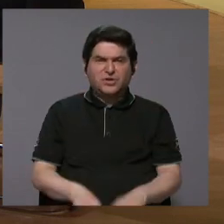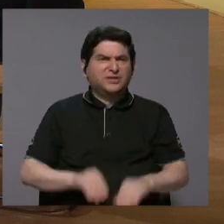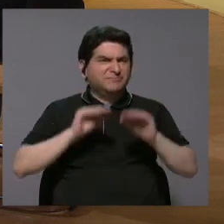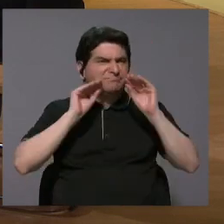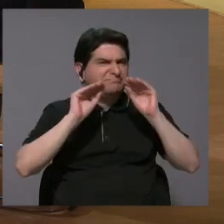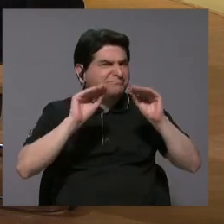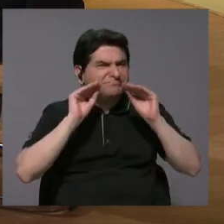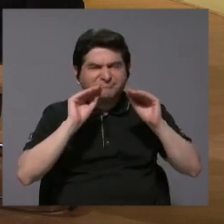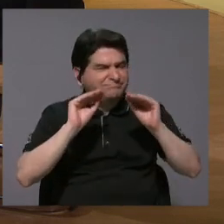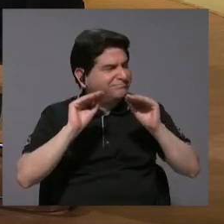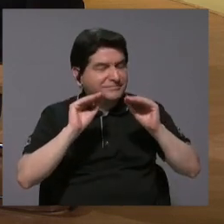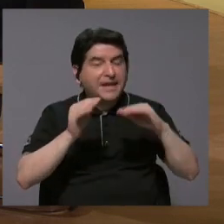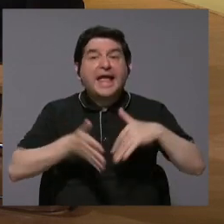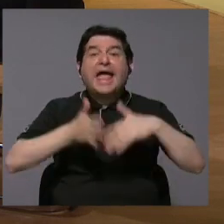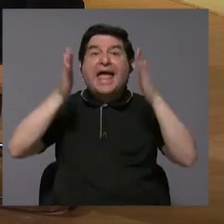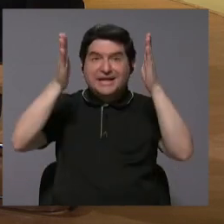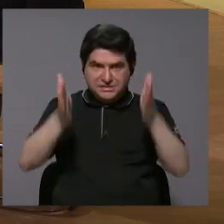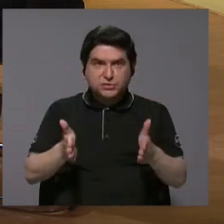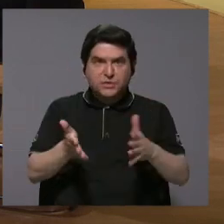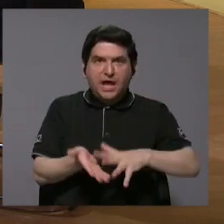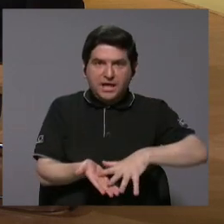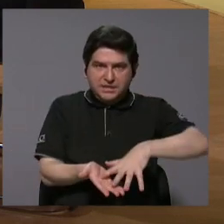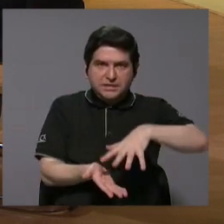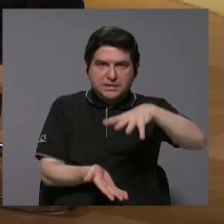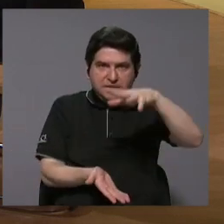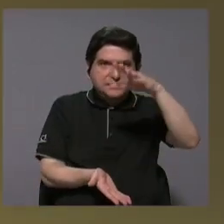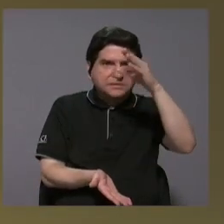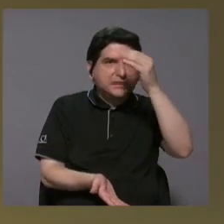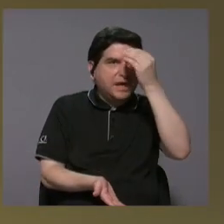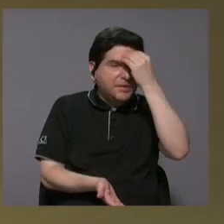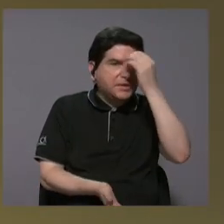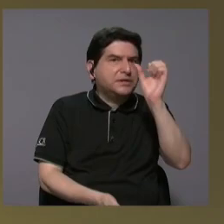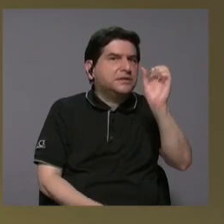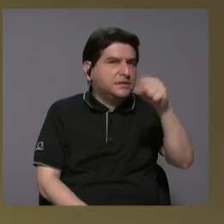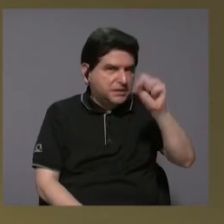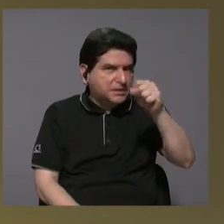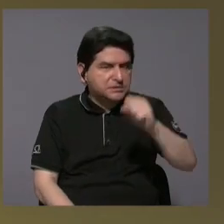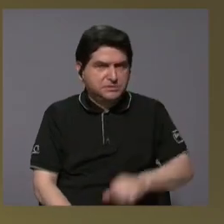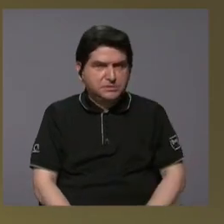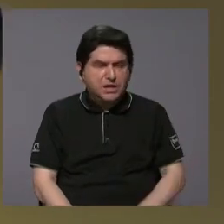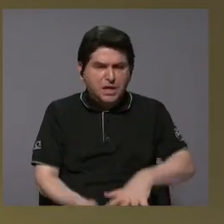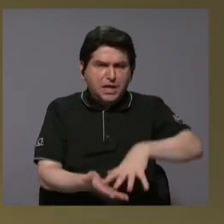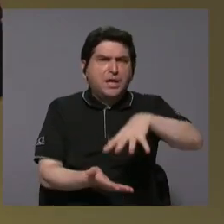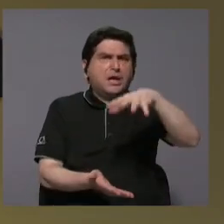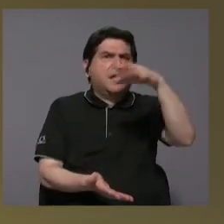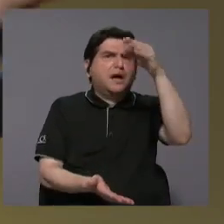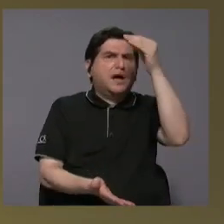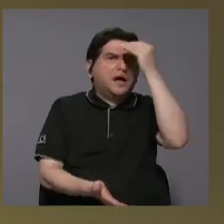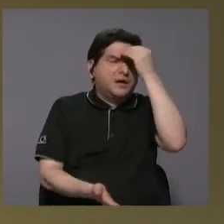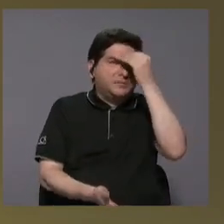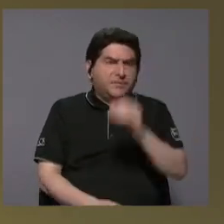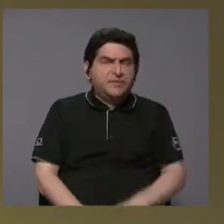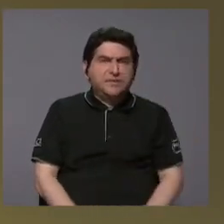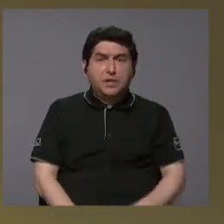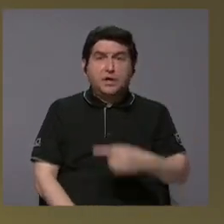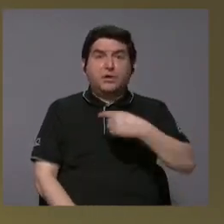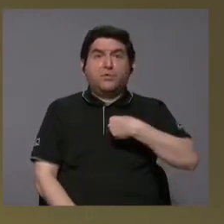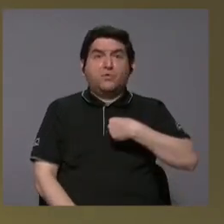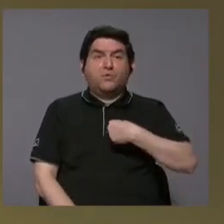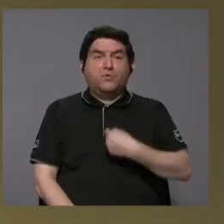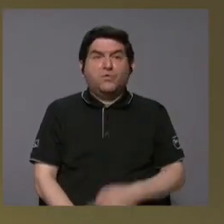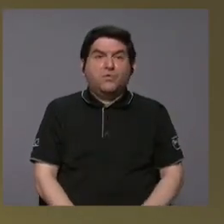enseñamos, los estudiantes aprenden, y aprenden tanto que unos se